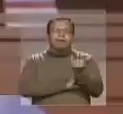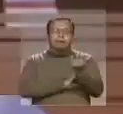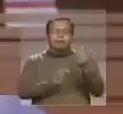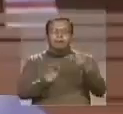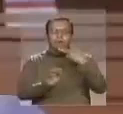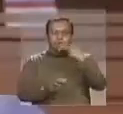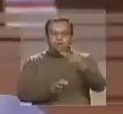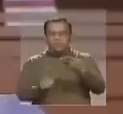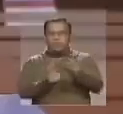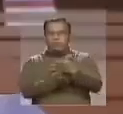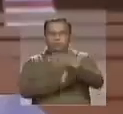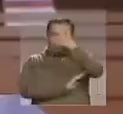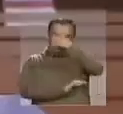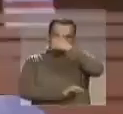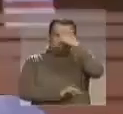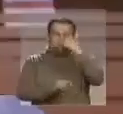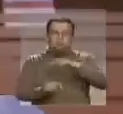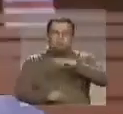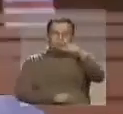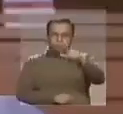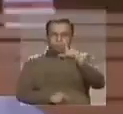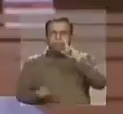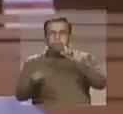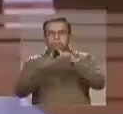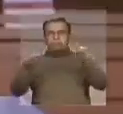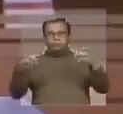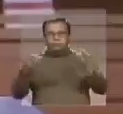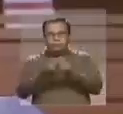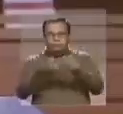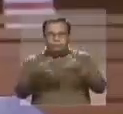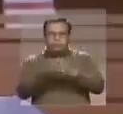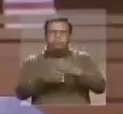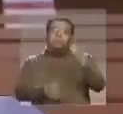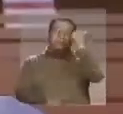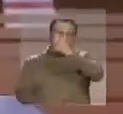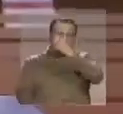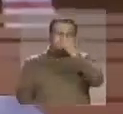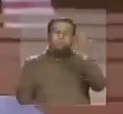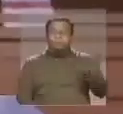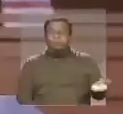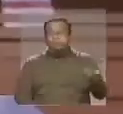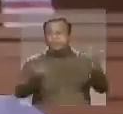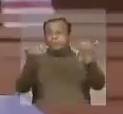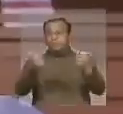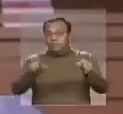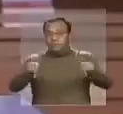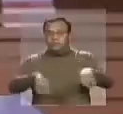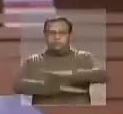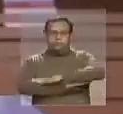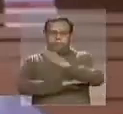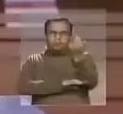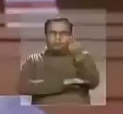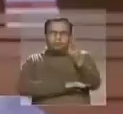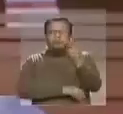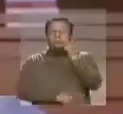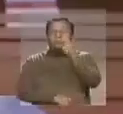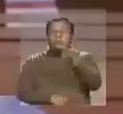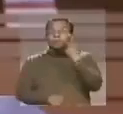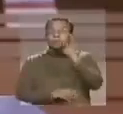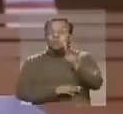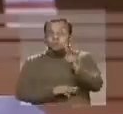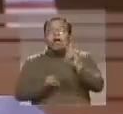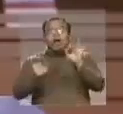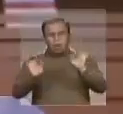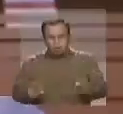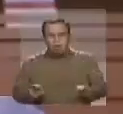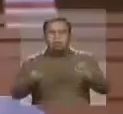cuento del domingo sobre liderazgo, educación para el liderazgo de las poblaciones afro. Hasta aquí la emisión de hoy, volvemos mañana a las 12